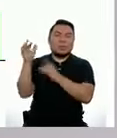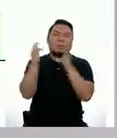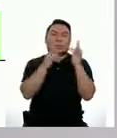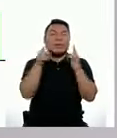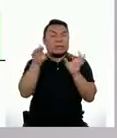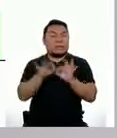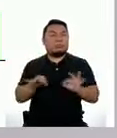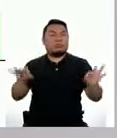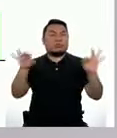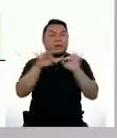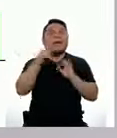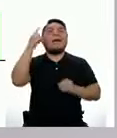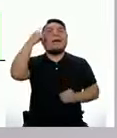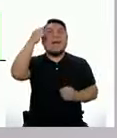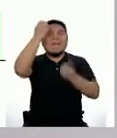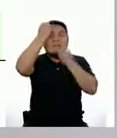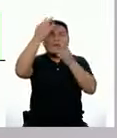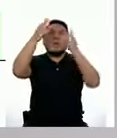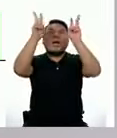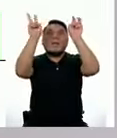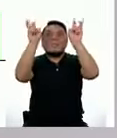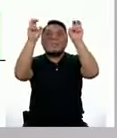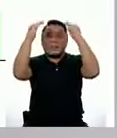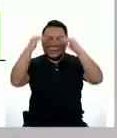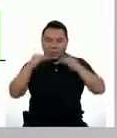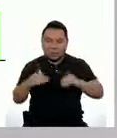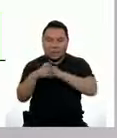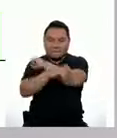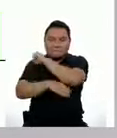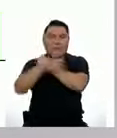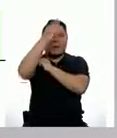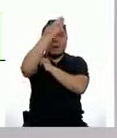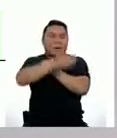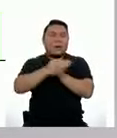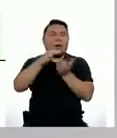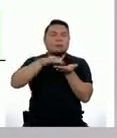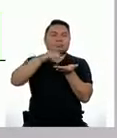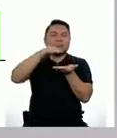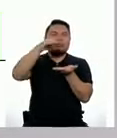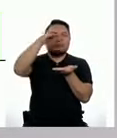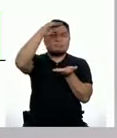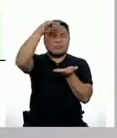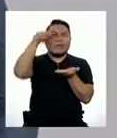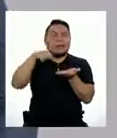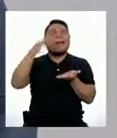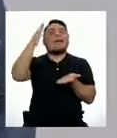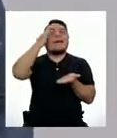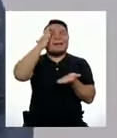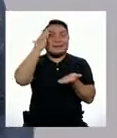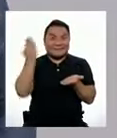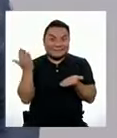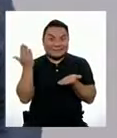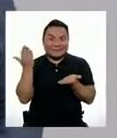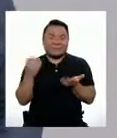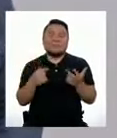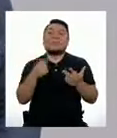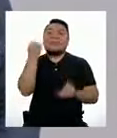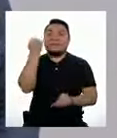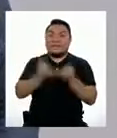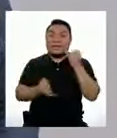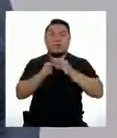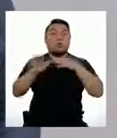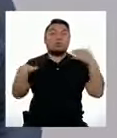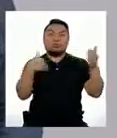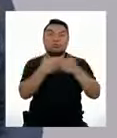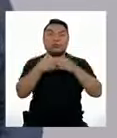importante, ya que nos permite ver y organizar mejor el gráfico estadístico que tenemos aquí. Y finalmente,